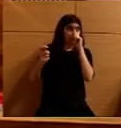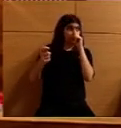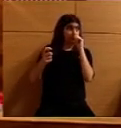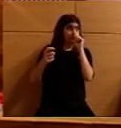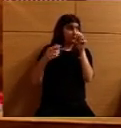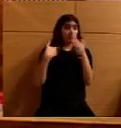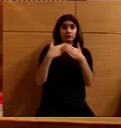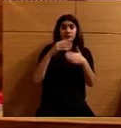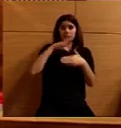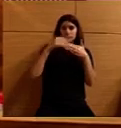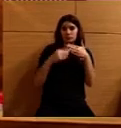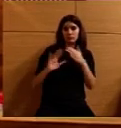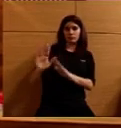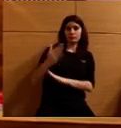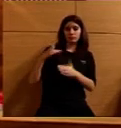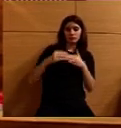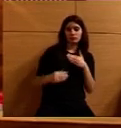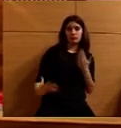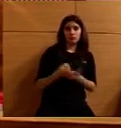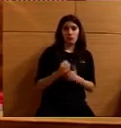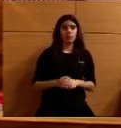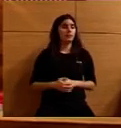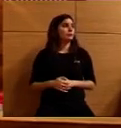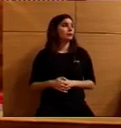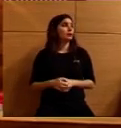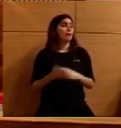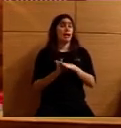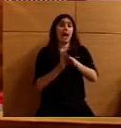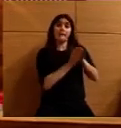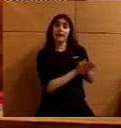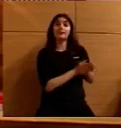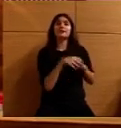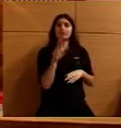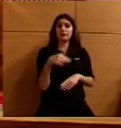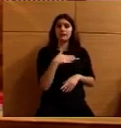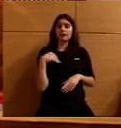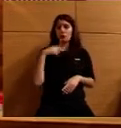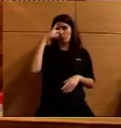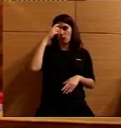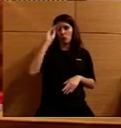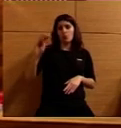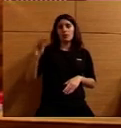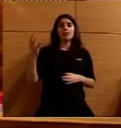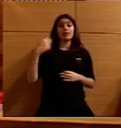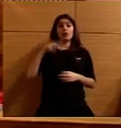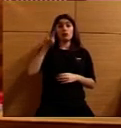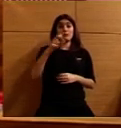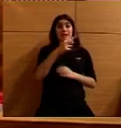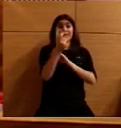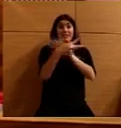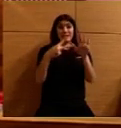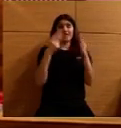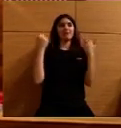la documentación que presentan los usuarios. Por otra parte, también quiero recordarle que en 2017, cuando